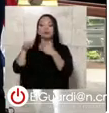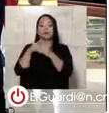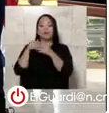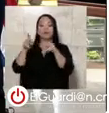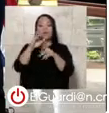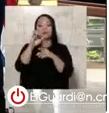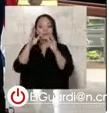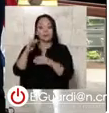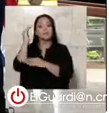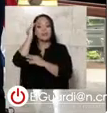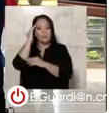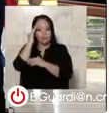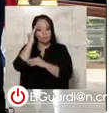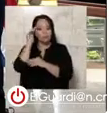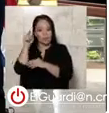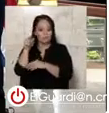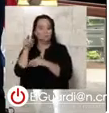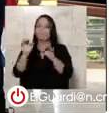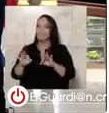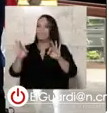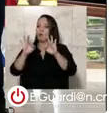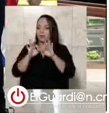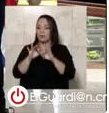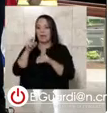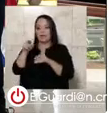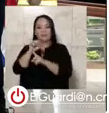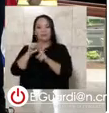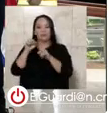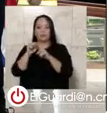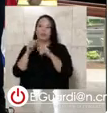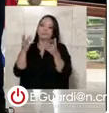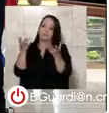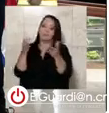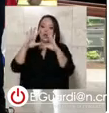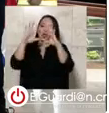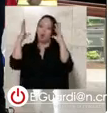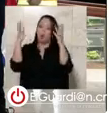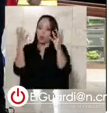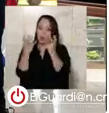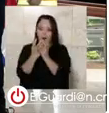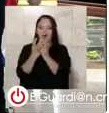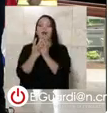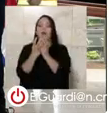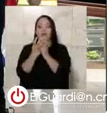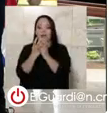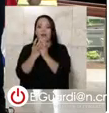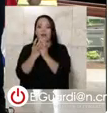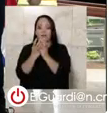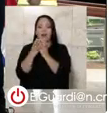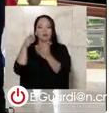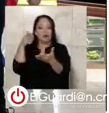costarricenses sepamos lo que está pasando. Este es un fenómeno global, está afectando